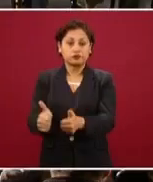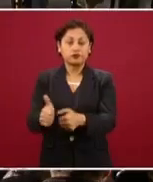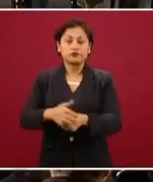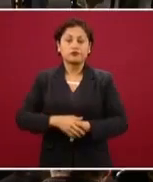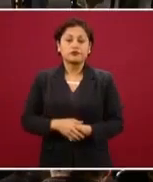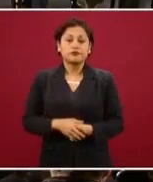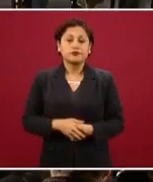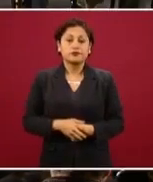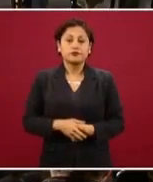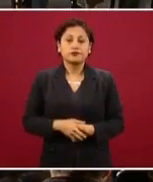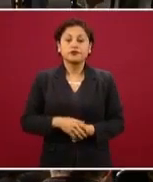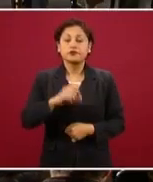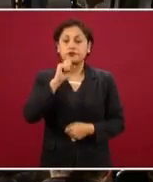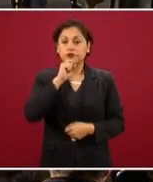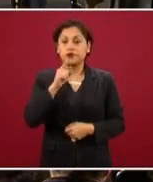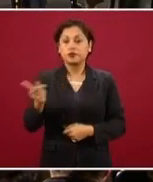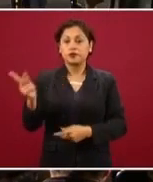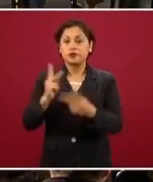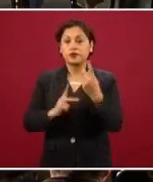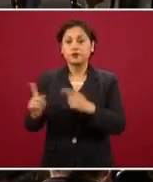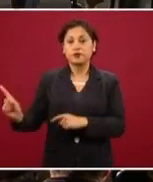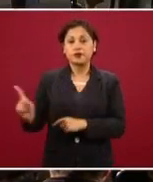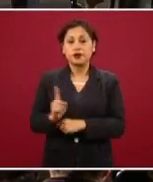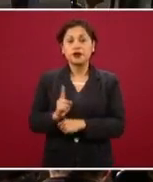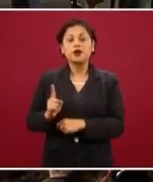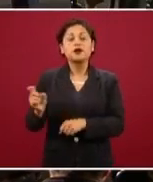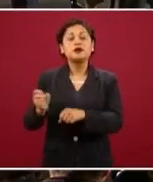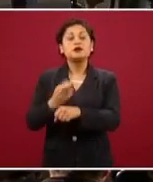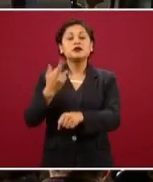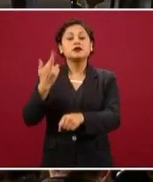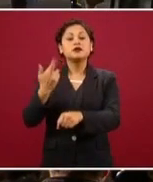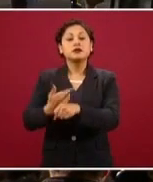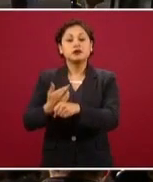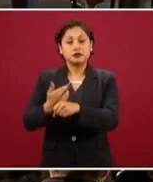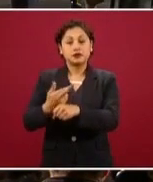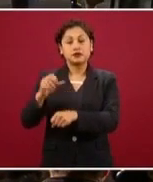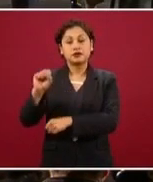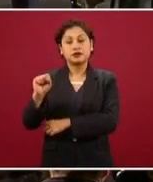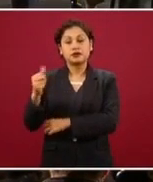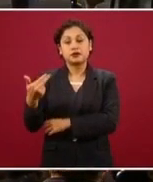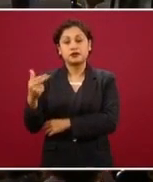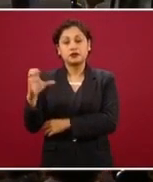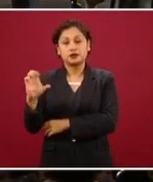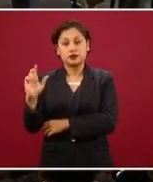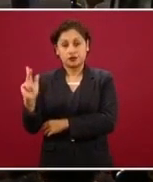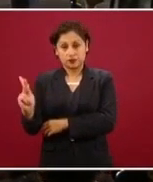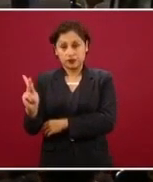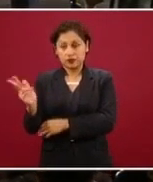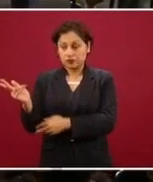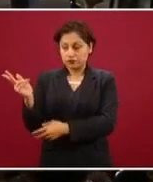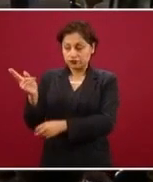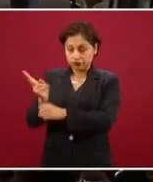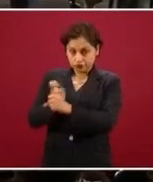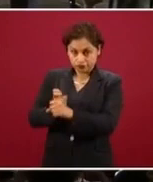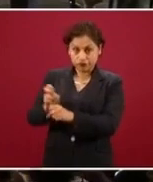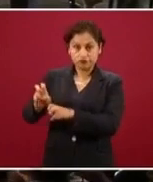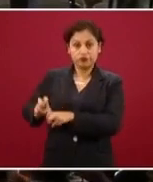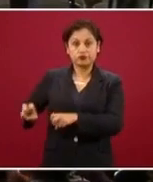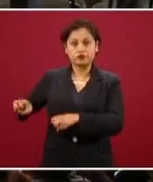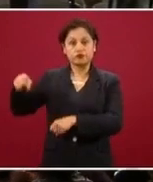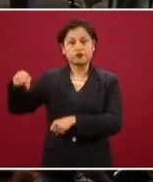acompaña el secretario de Hacienda, que lo invitamos para estar aquí,